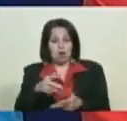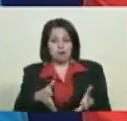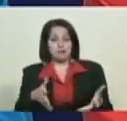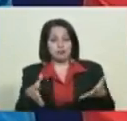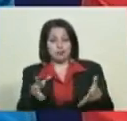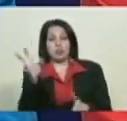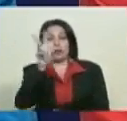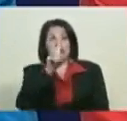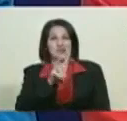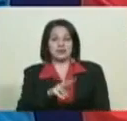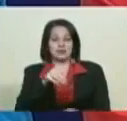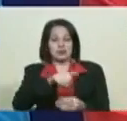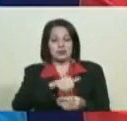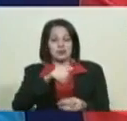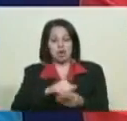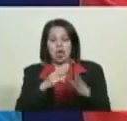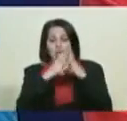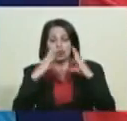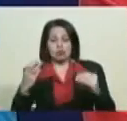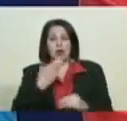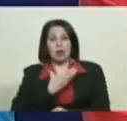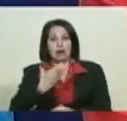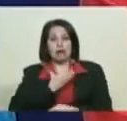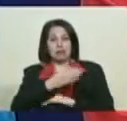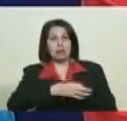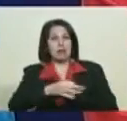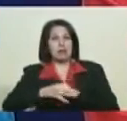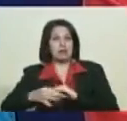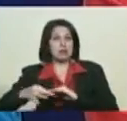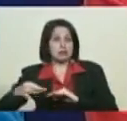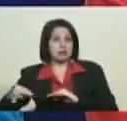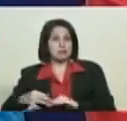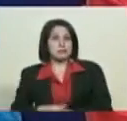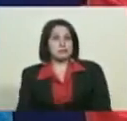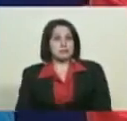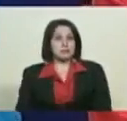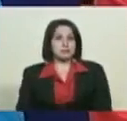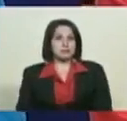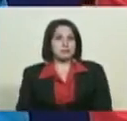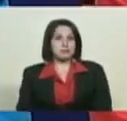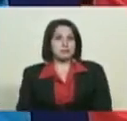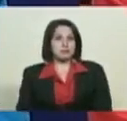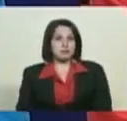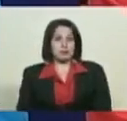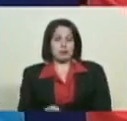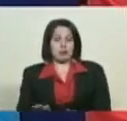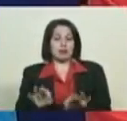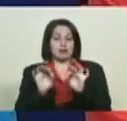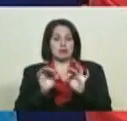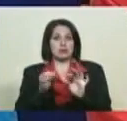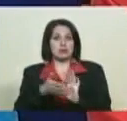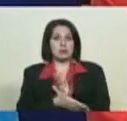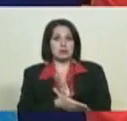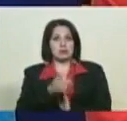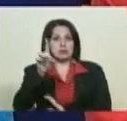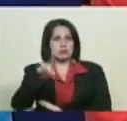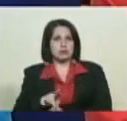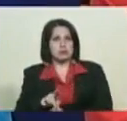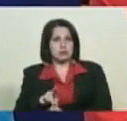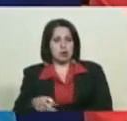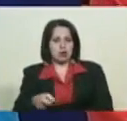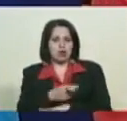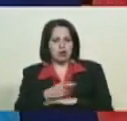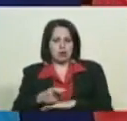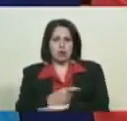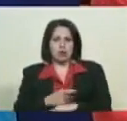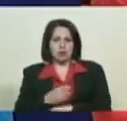Venezuela eligiendo a sus alcaldes y alcaldesas, y bueno, también la elección en el Estado Zulia, la gobernación del Estado